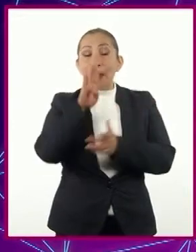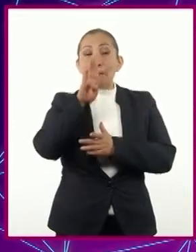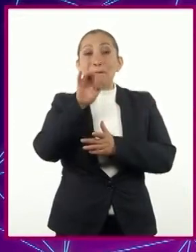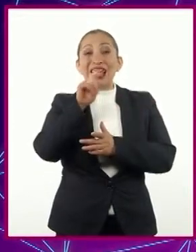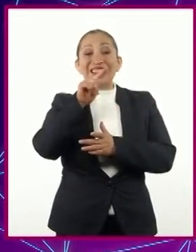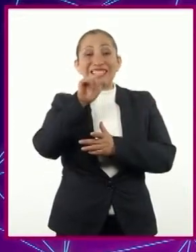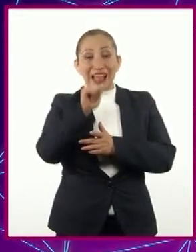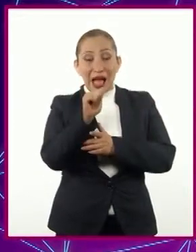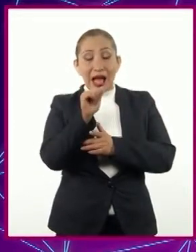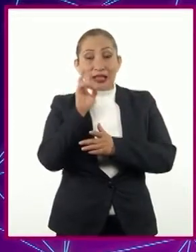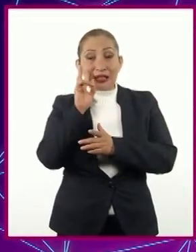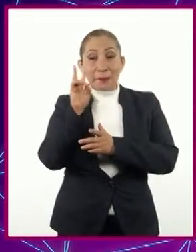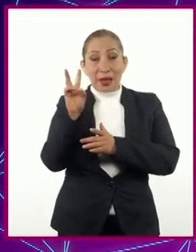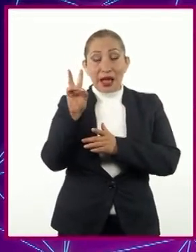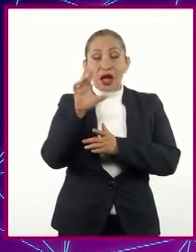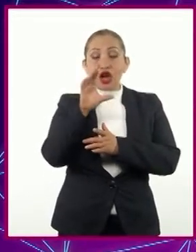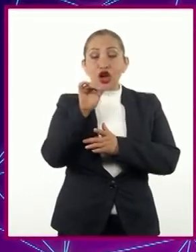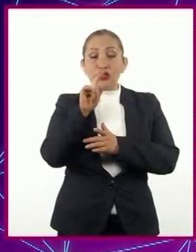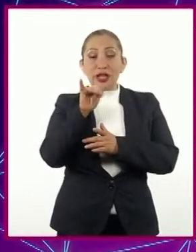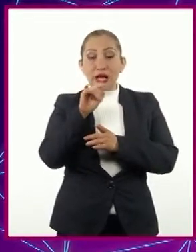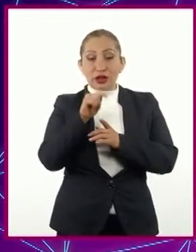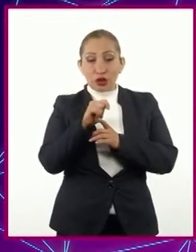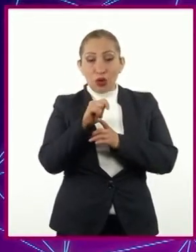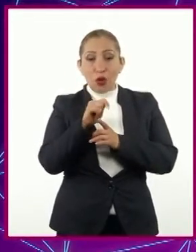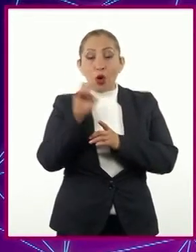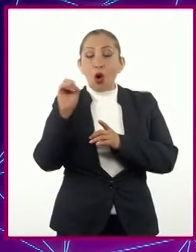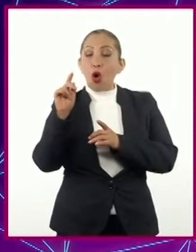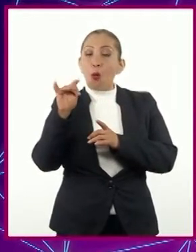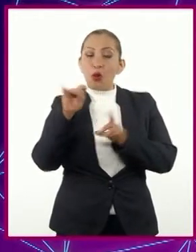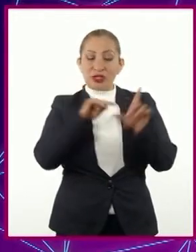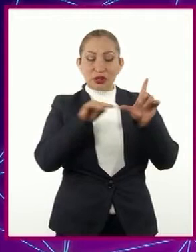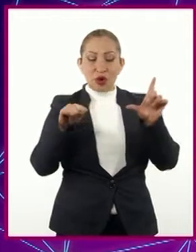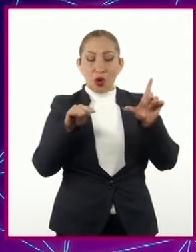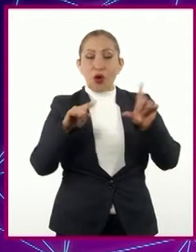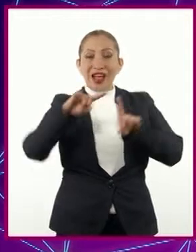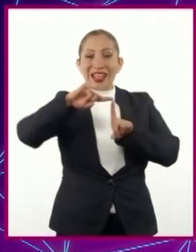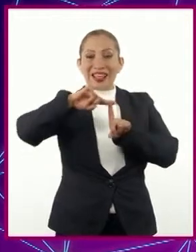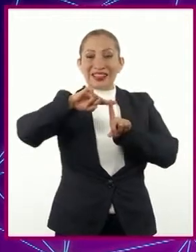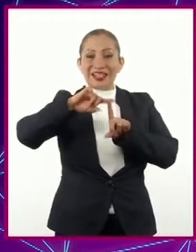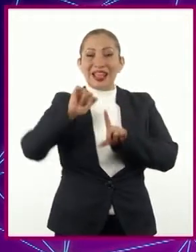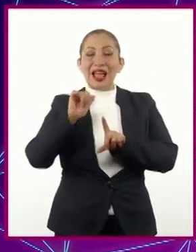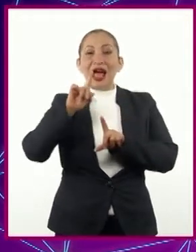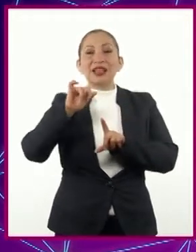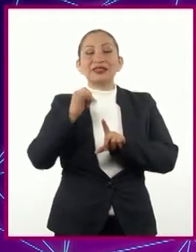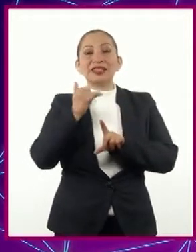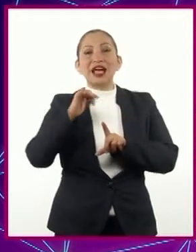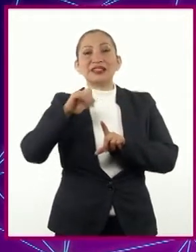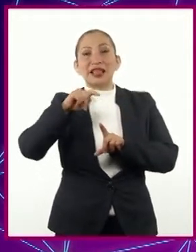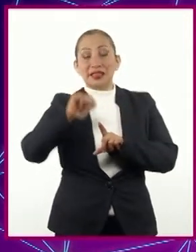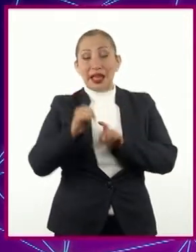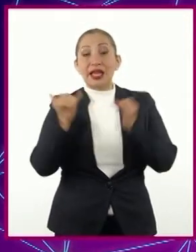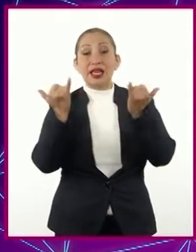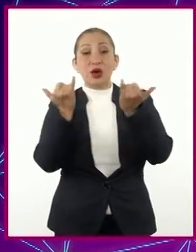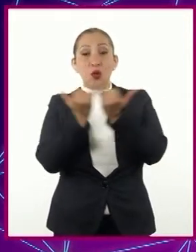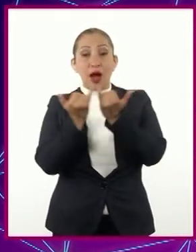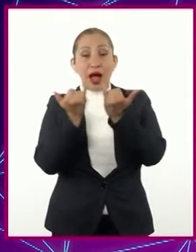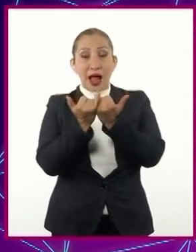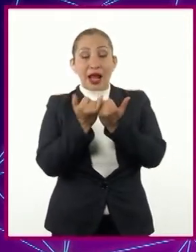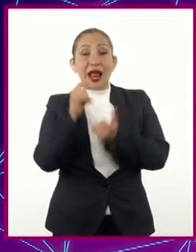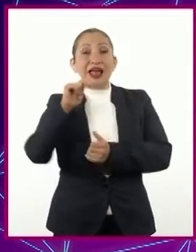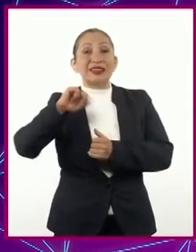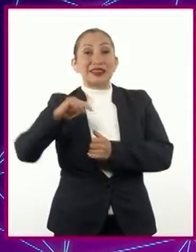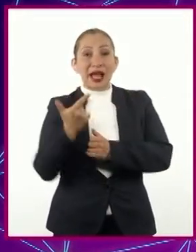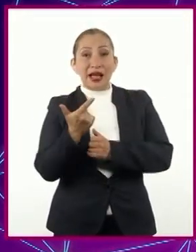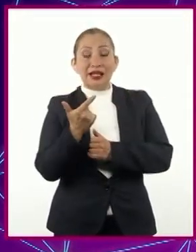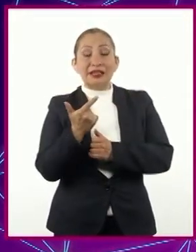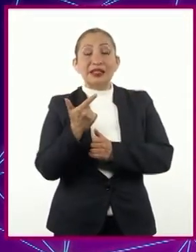se calcula el cociente del cateto opuesto entre el cateto adyacente, que es igual a la tangente del